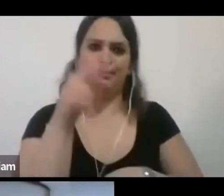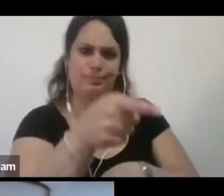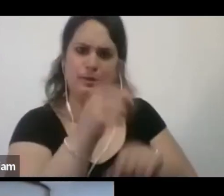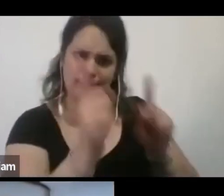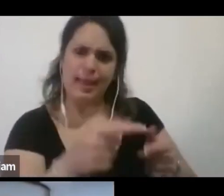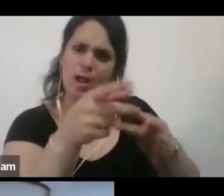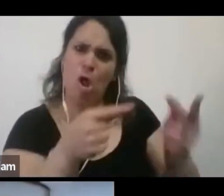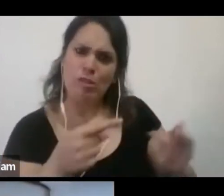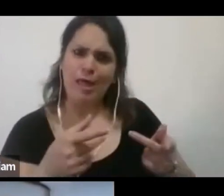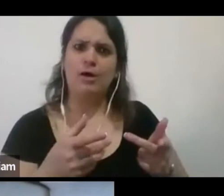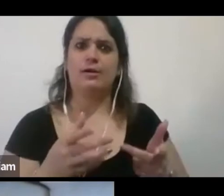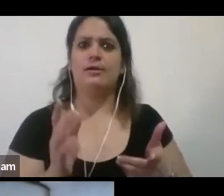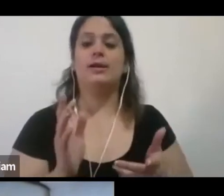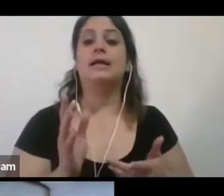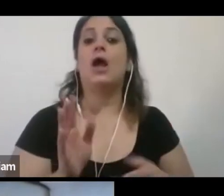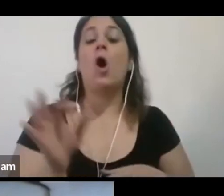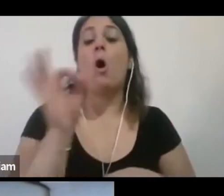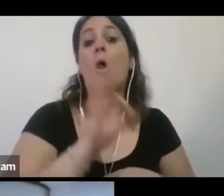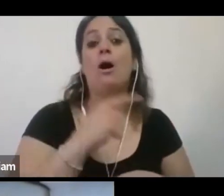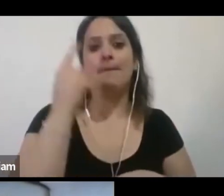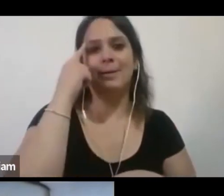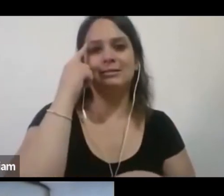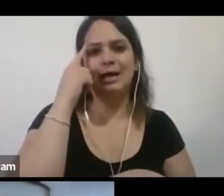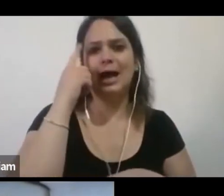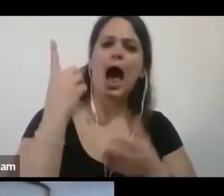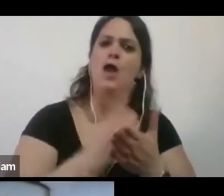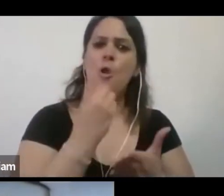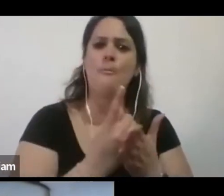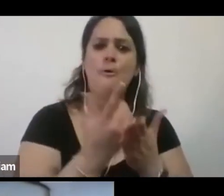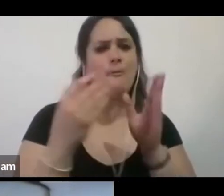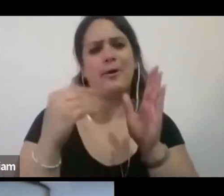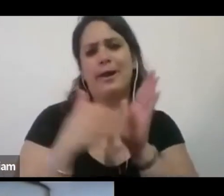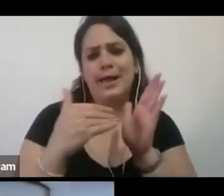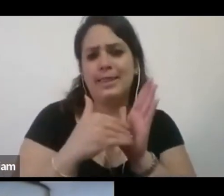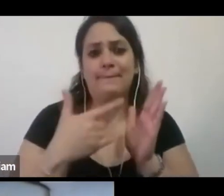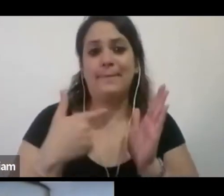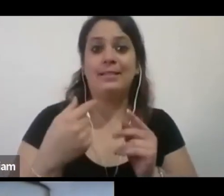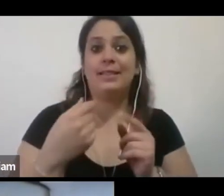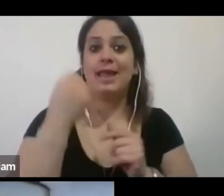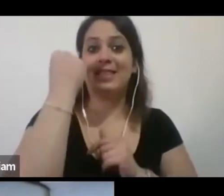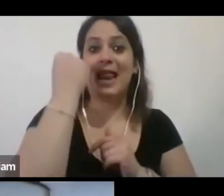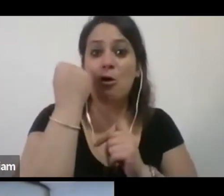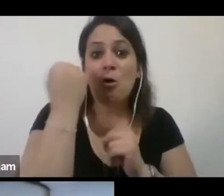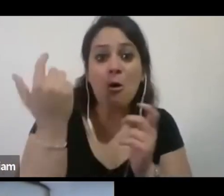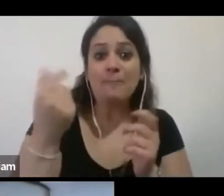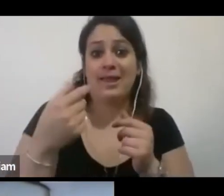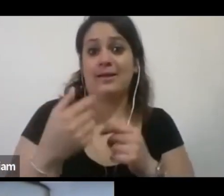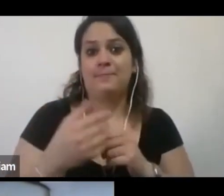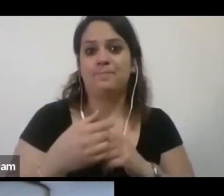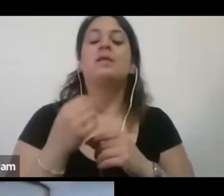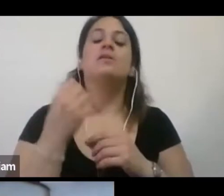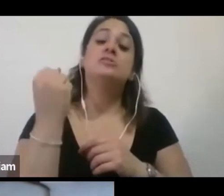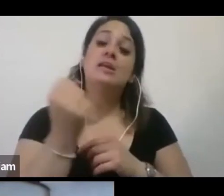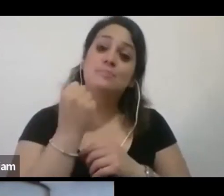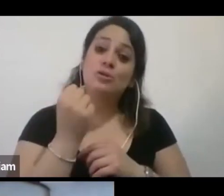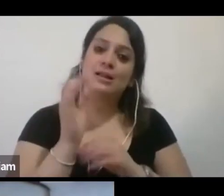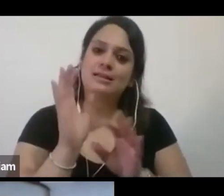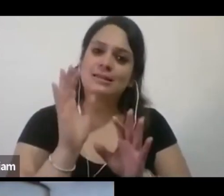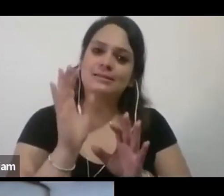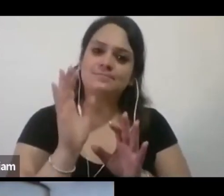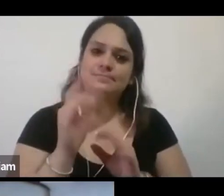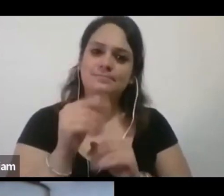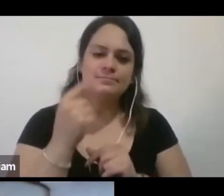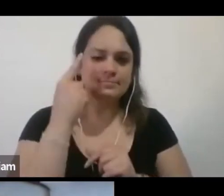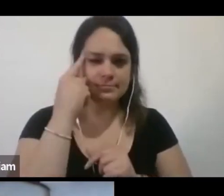mi contexto no me lo habilita. Entonces, el poder encontrar estos espacios de charla, de encuentro, y saber que uno se